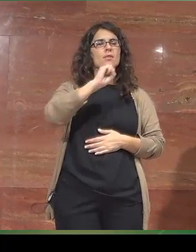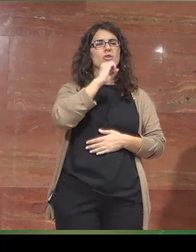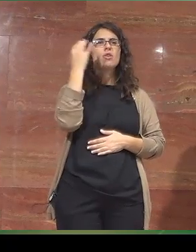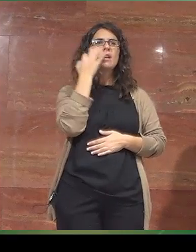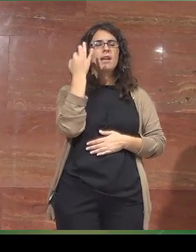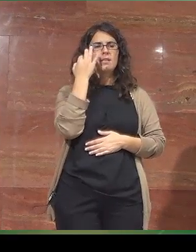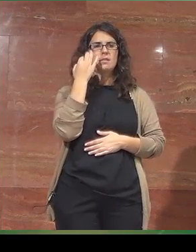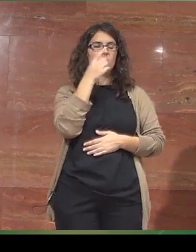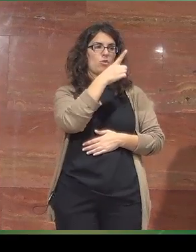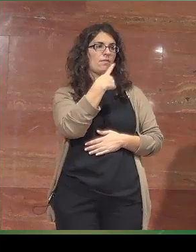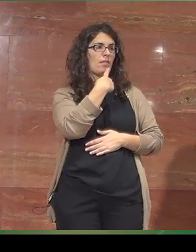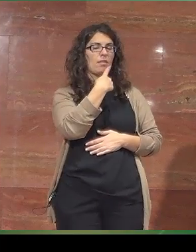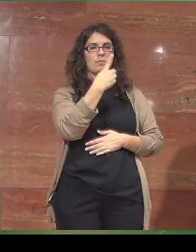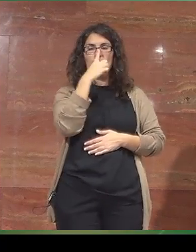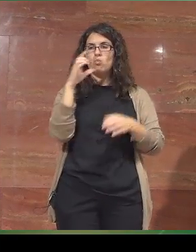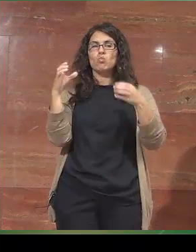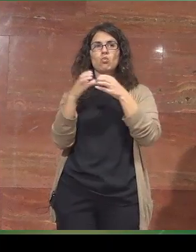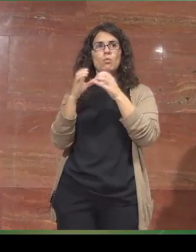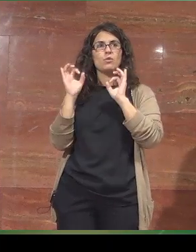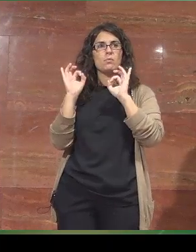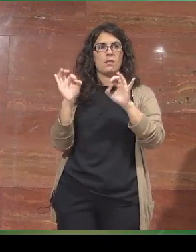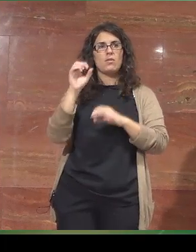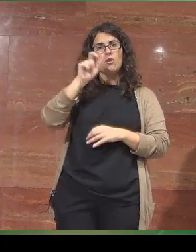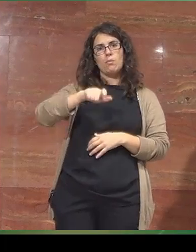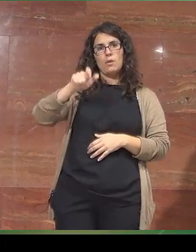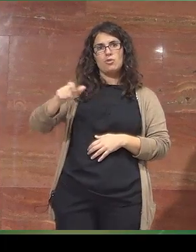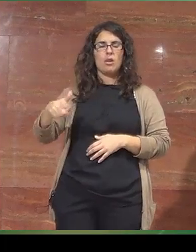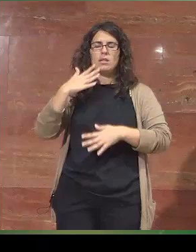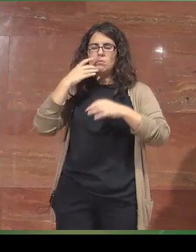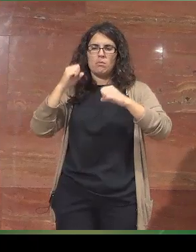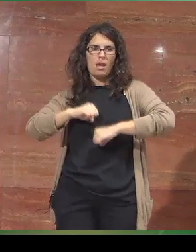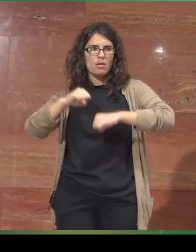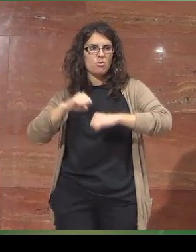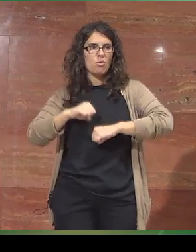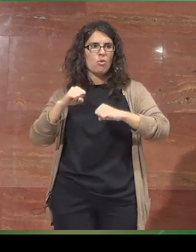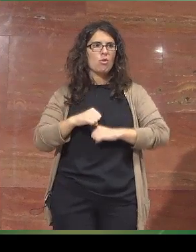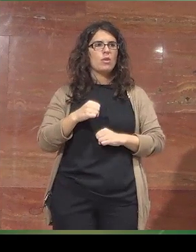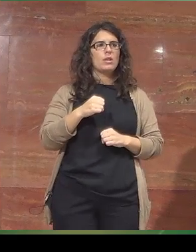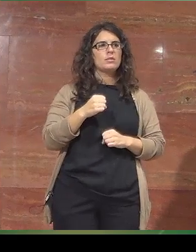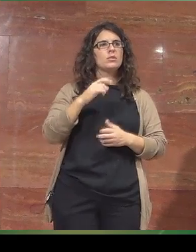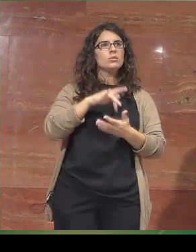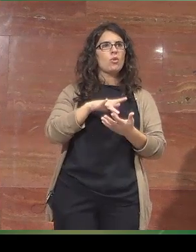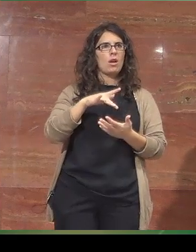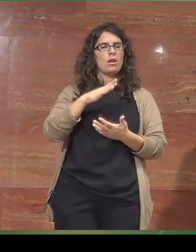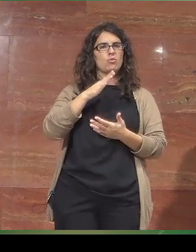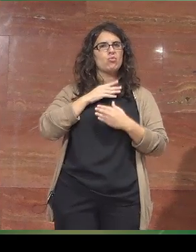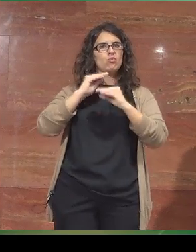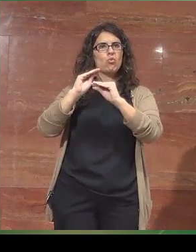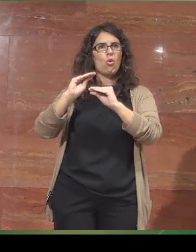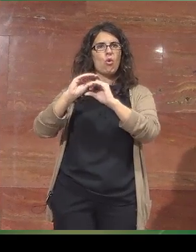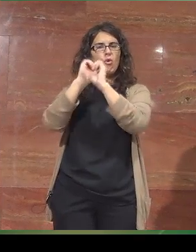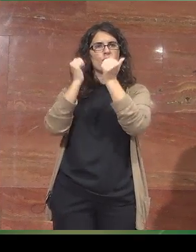de que para un grupo específico de personas mayores que tienen una representación concreta de lo que